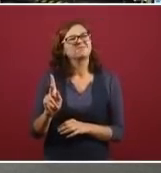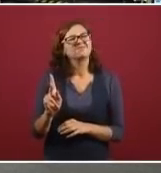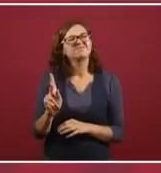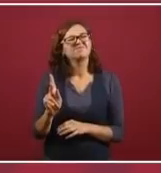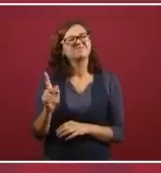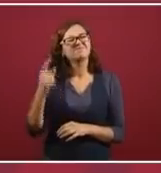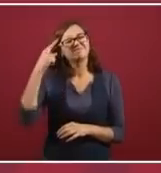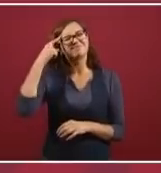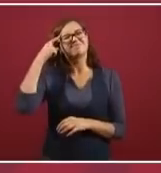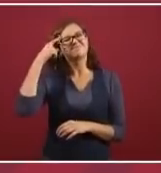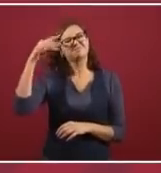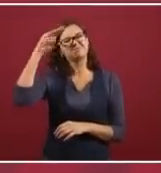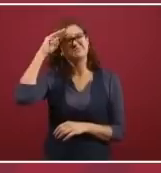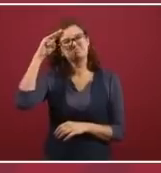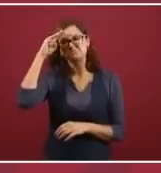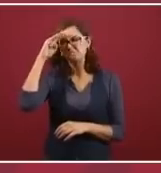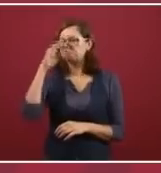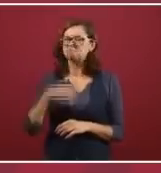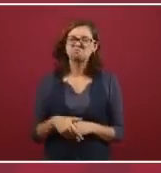estamos nosotros bien,